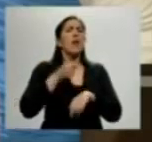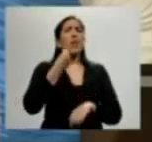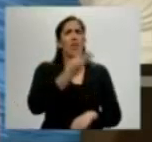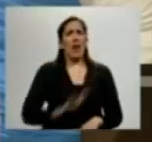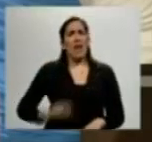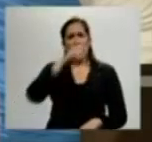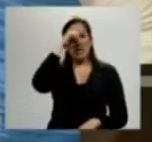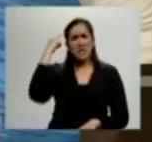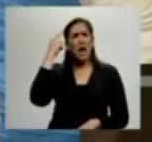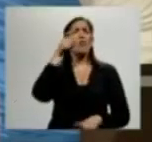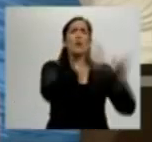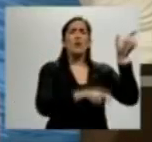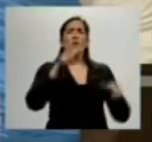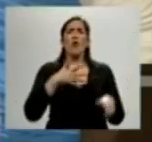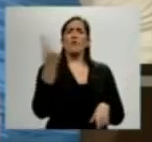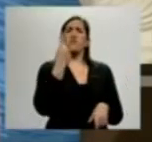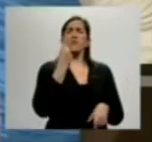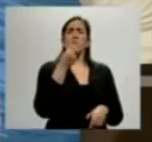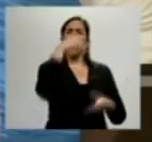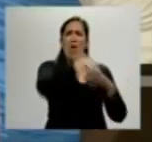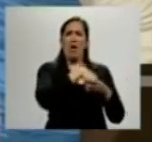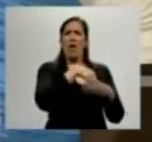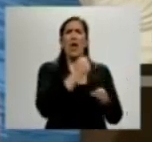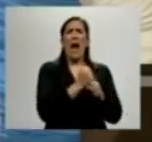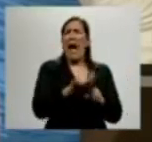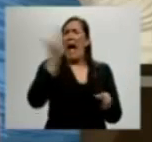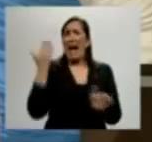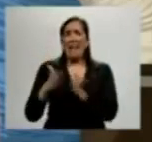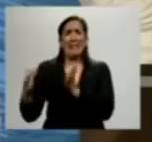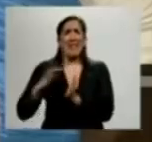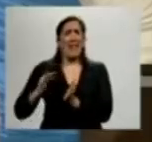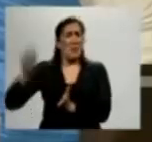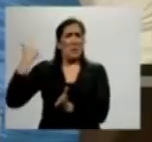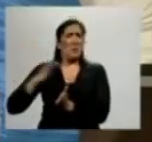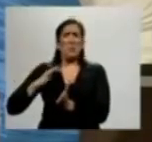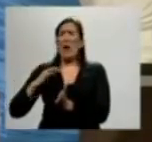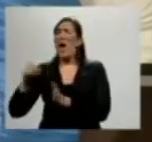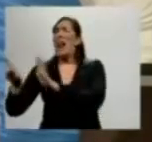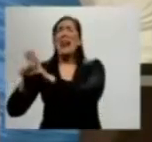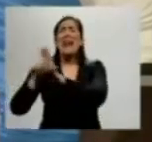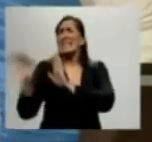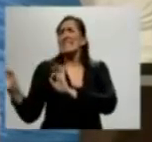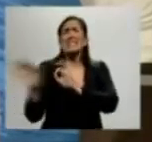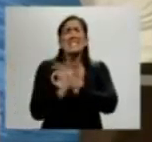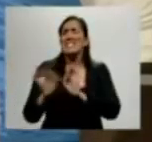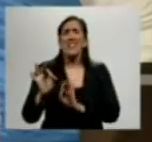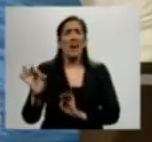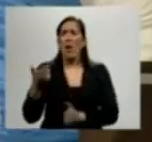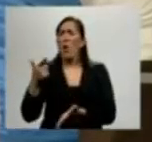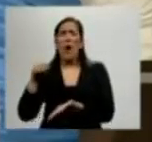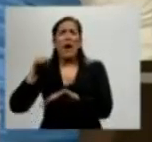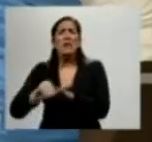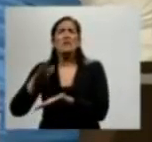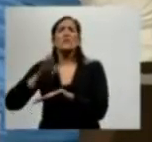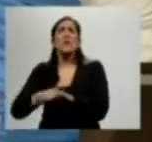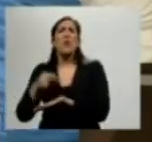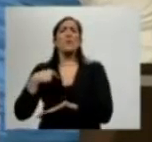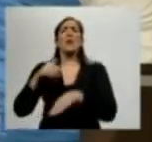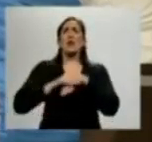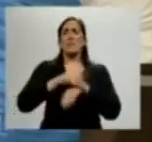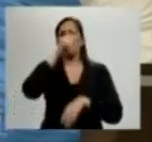de sus funcionarios. Antes no había una coma escrita en ninguna ley ni en ningún código. Y ahora vamos a